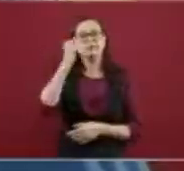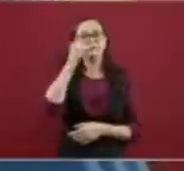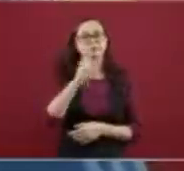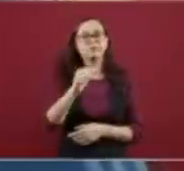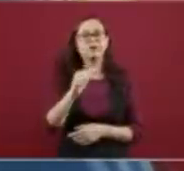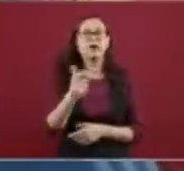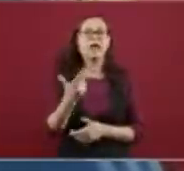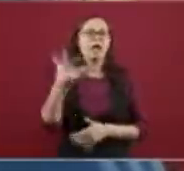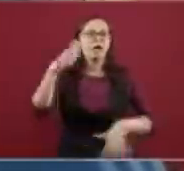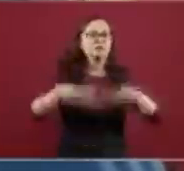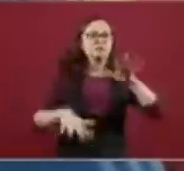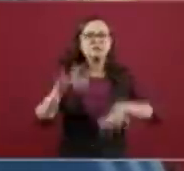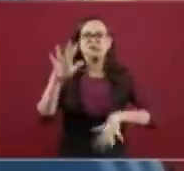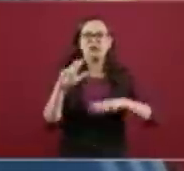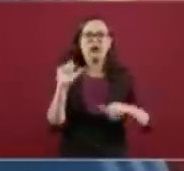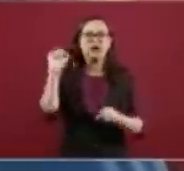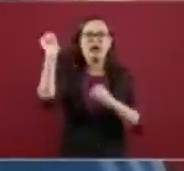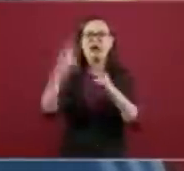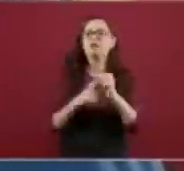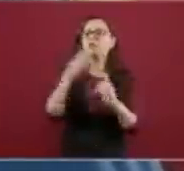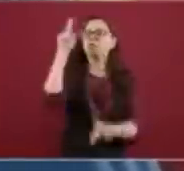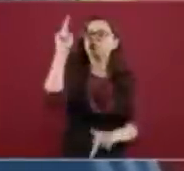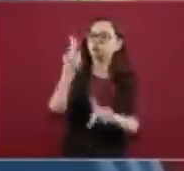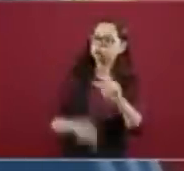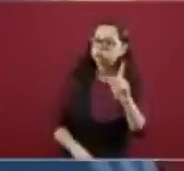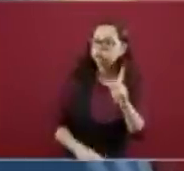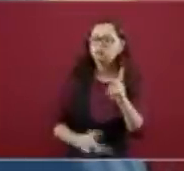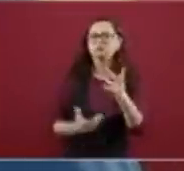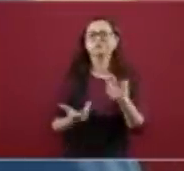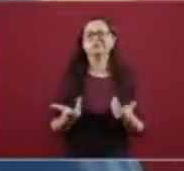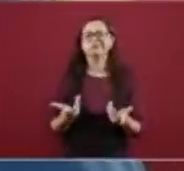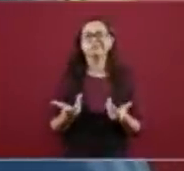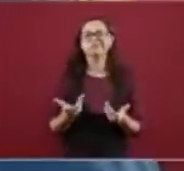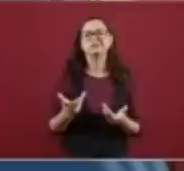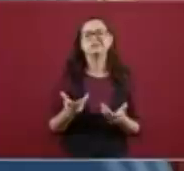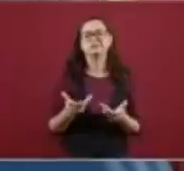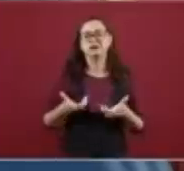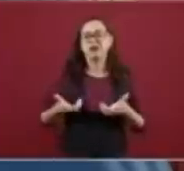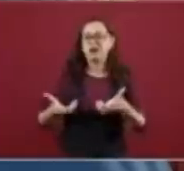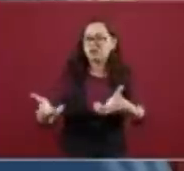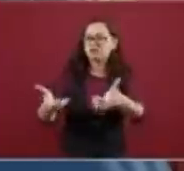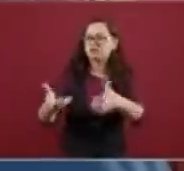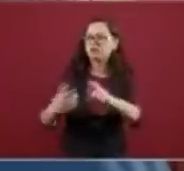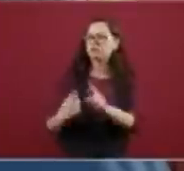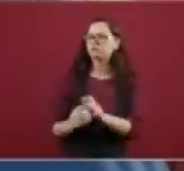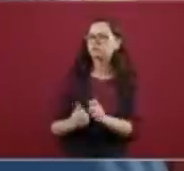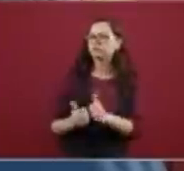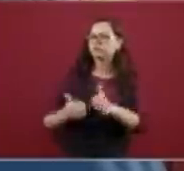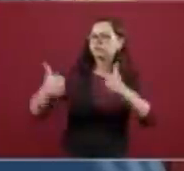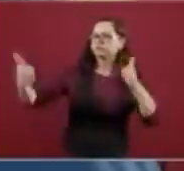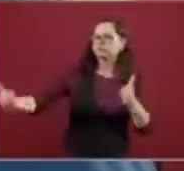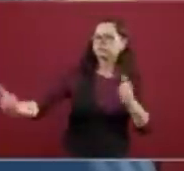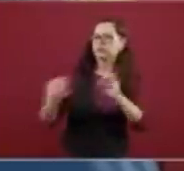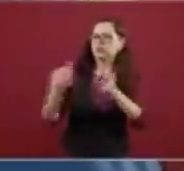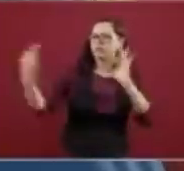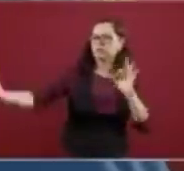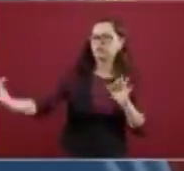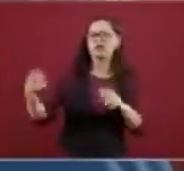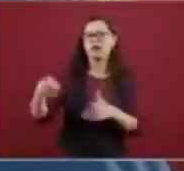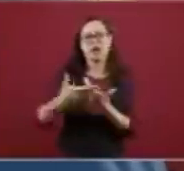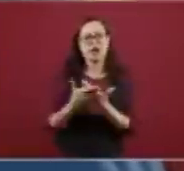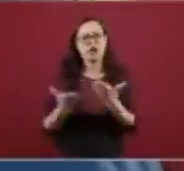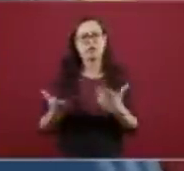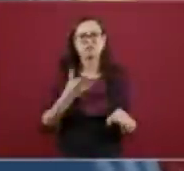una avenida y que estas grandes puertas que se abren a la vida pública y será